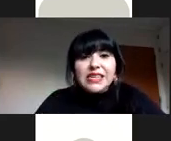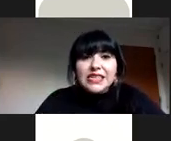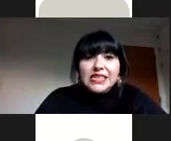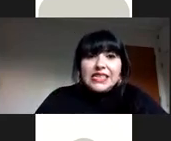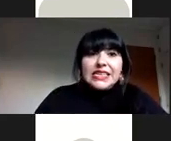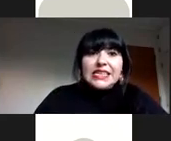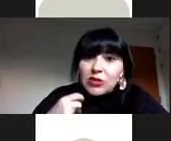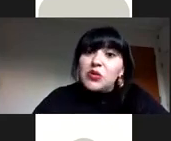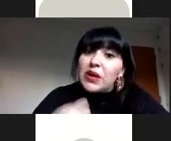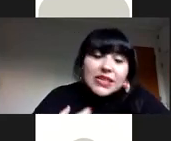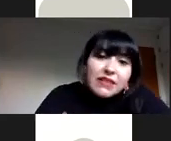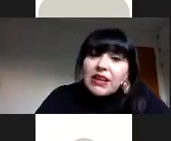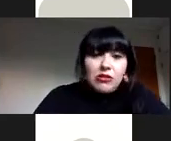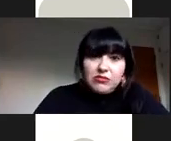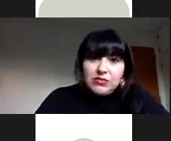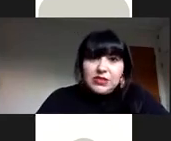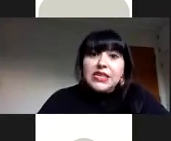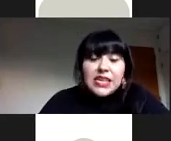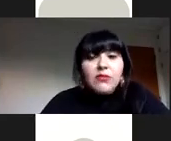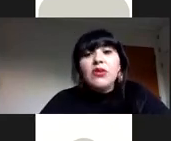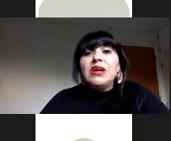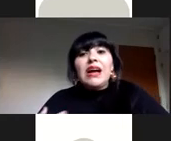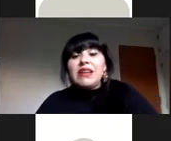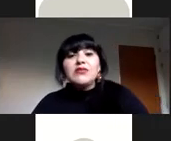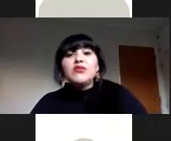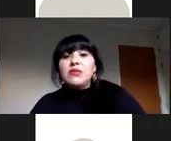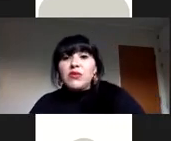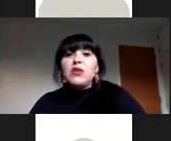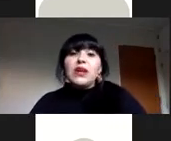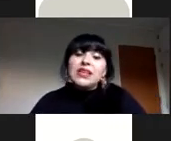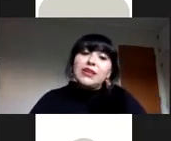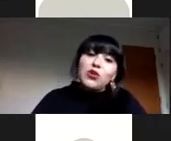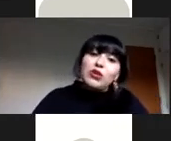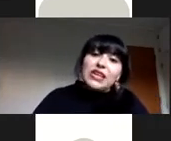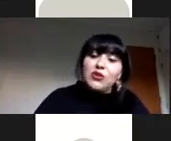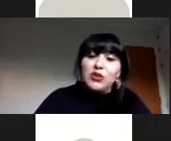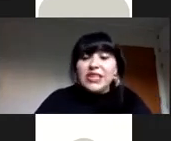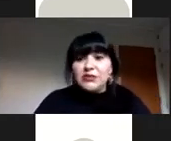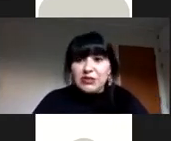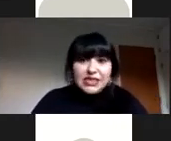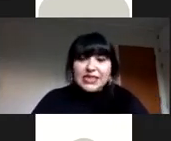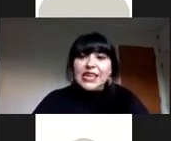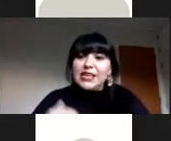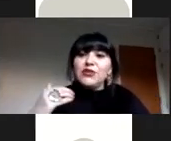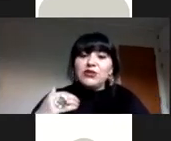palabras, y eso hay que saberlo. Si queremos hablar su mismo lenguaje y queremos comunicarnos con ellos.